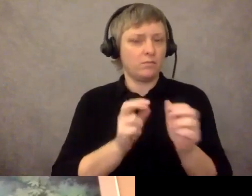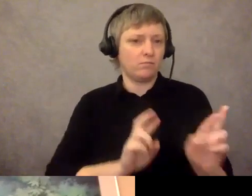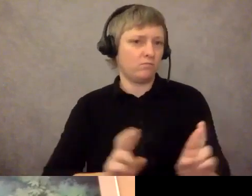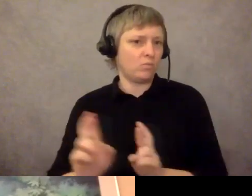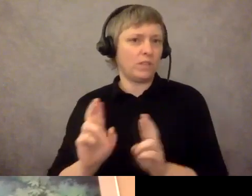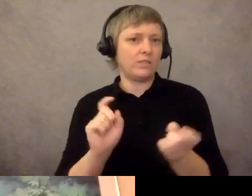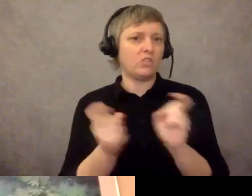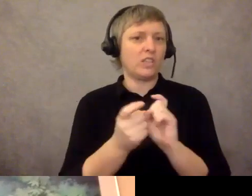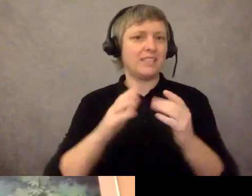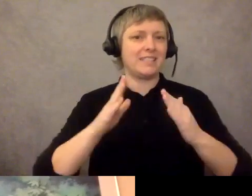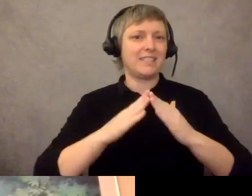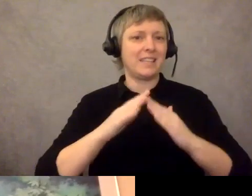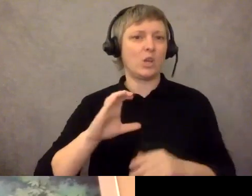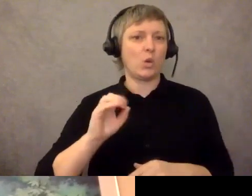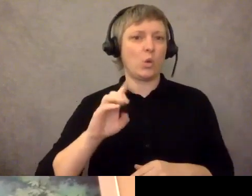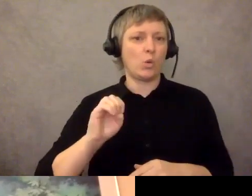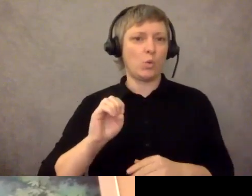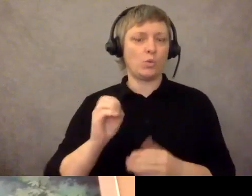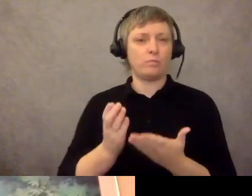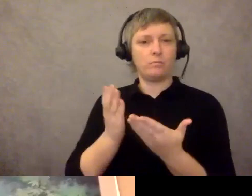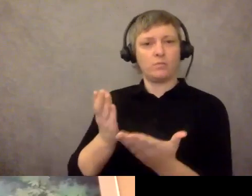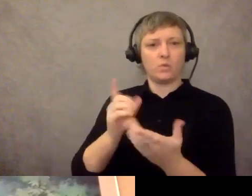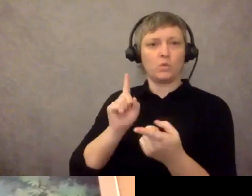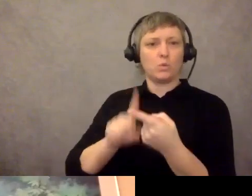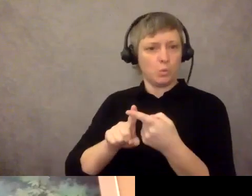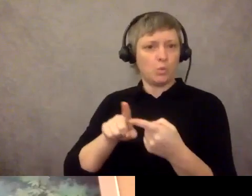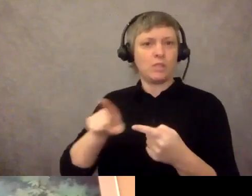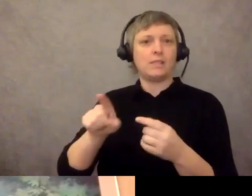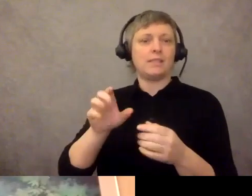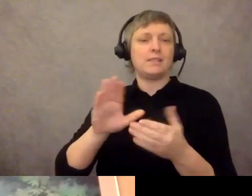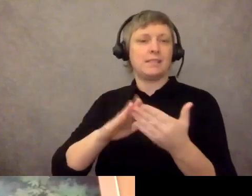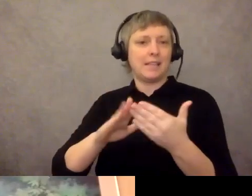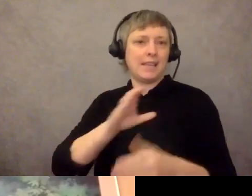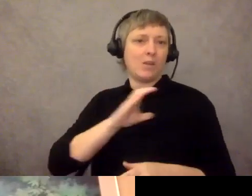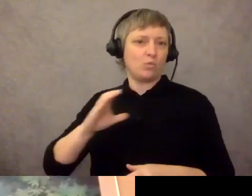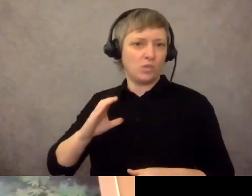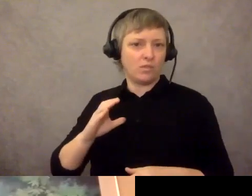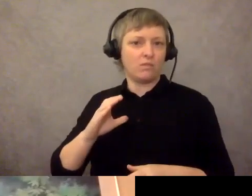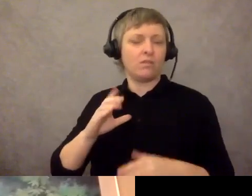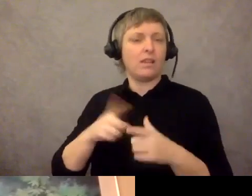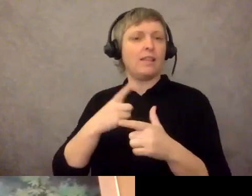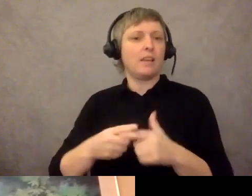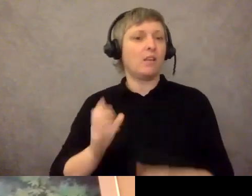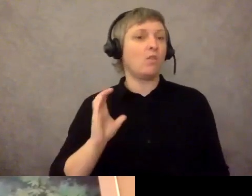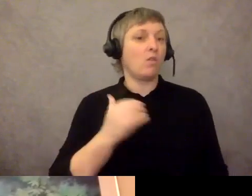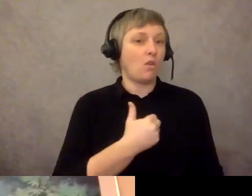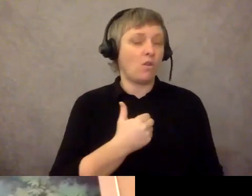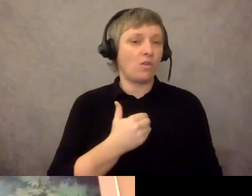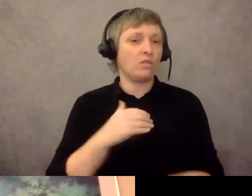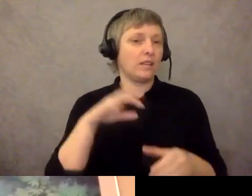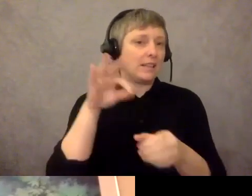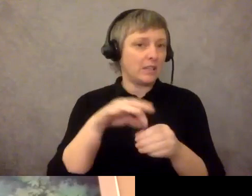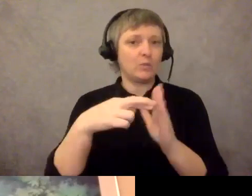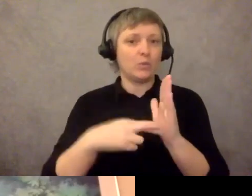la ciudad, así que nuestra elección de reglas puedan alinearse con el lenguaje y la